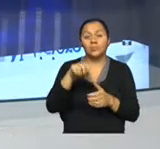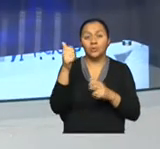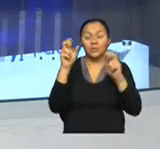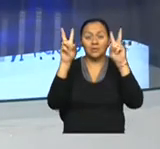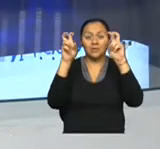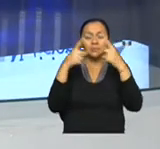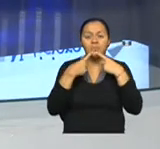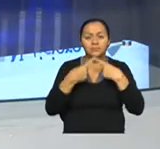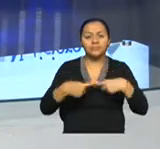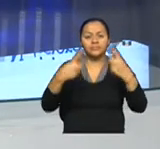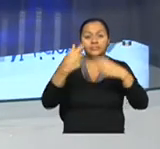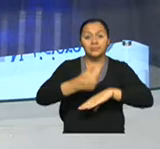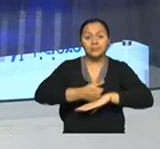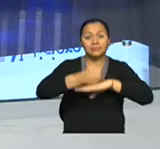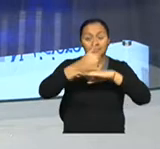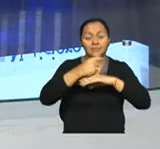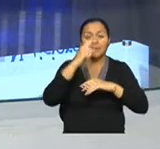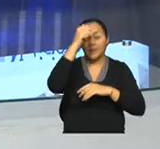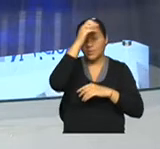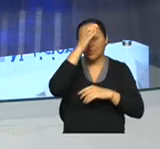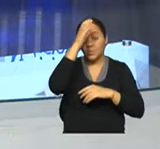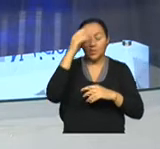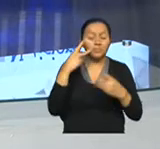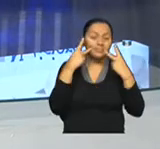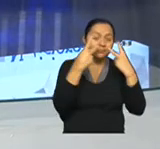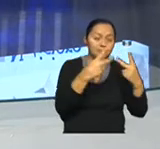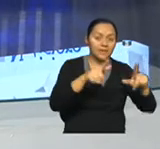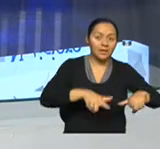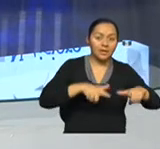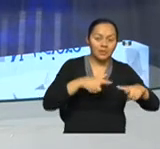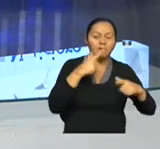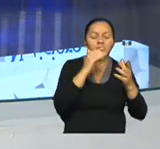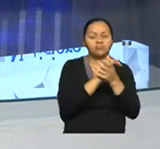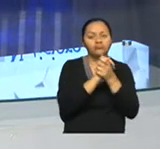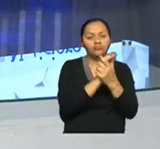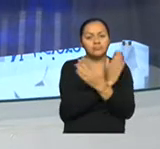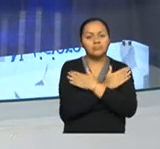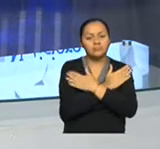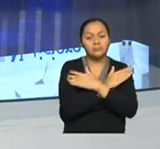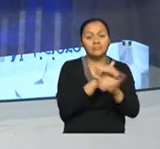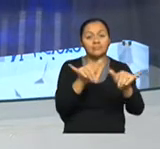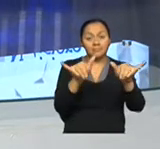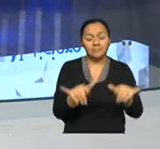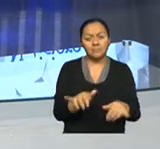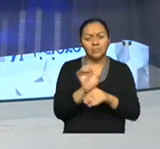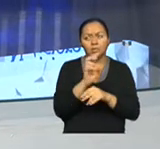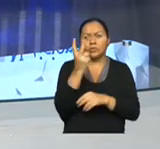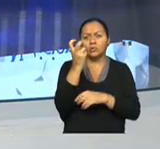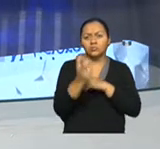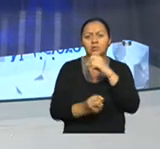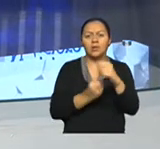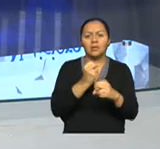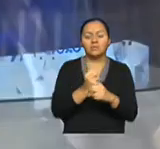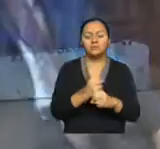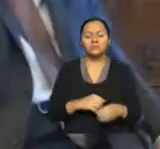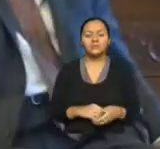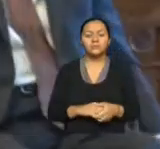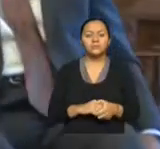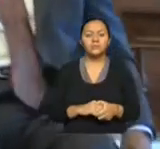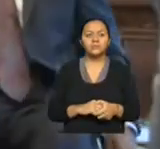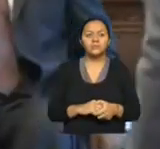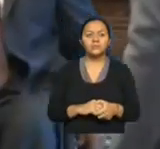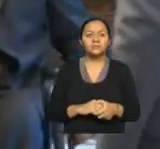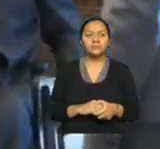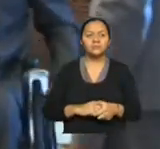nuncio apostólico visitó al presidente Lenín Moreno para despedirse luego de permanecer en Ecuador durante 12 años. En